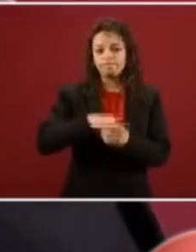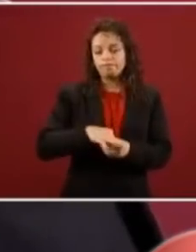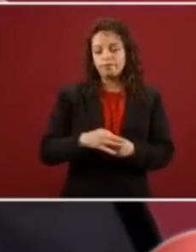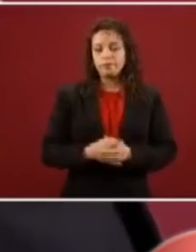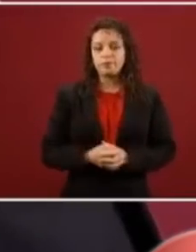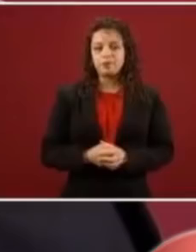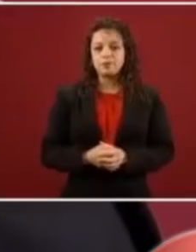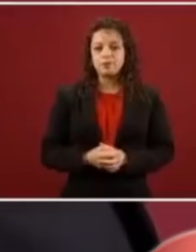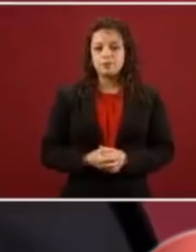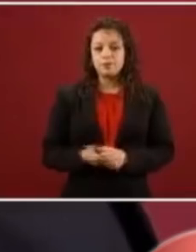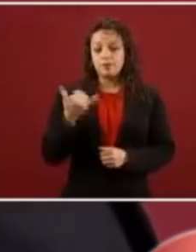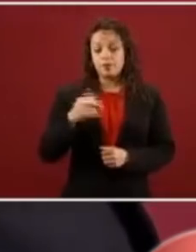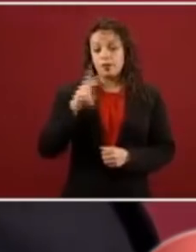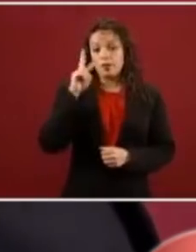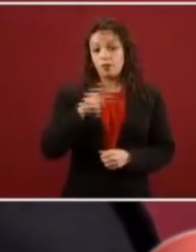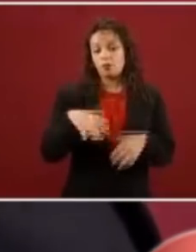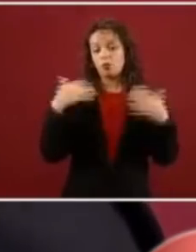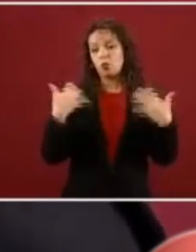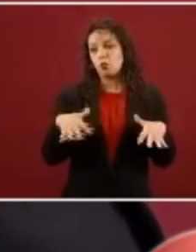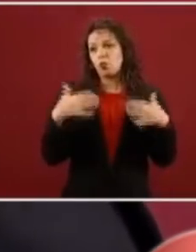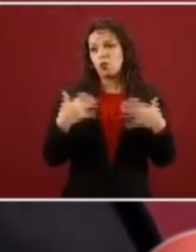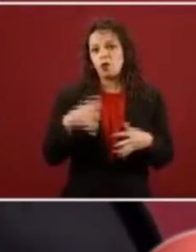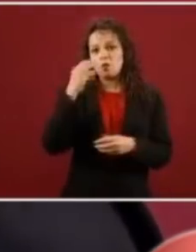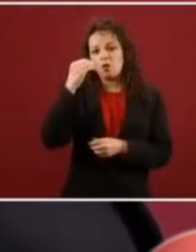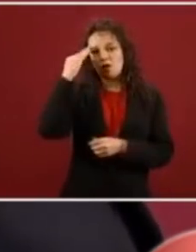y costó muchísimo mantener